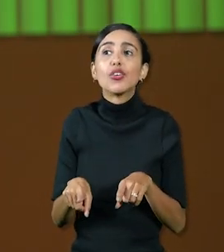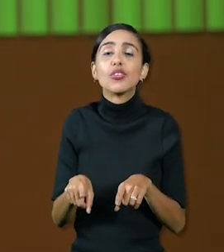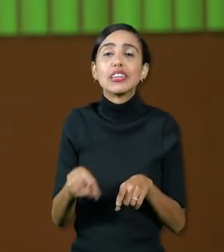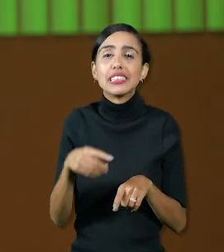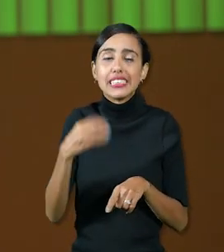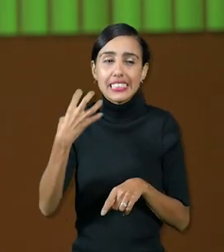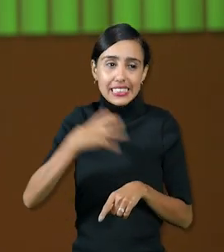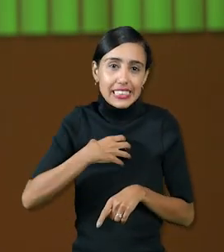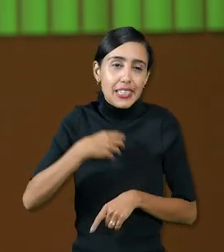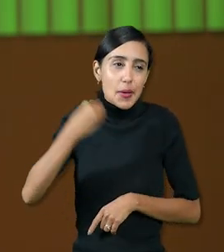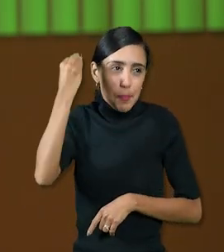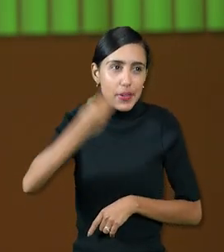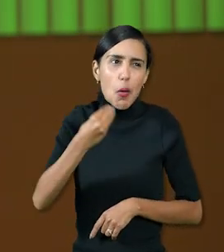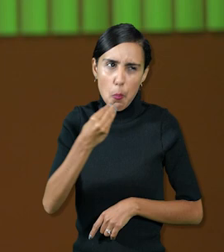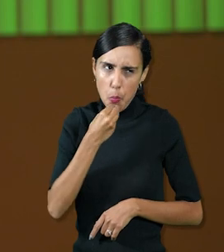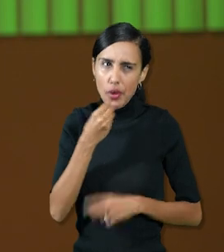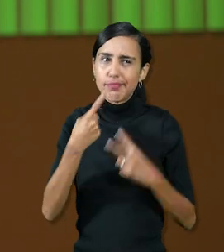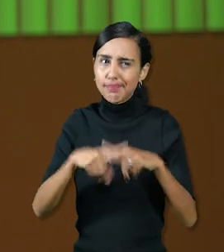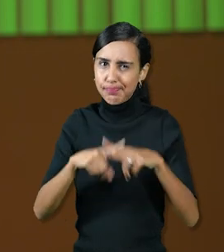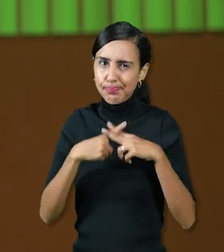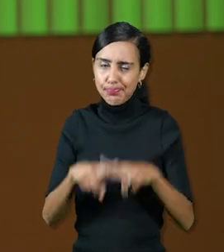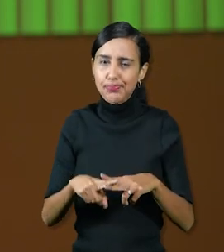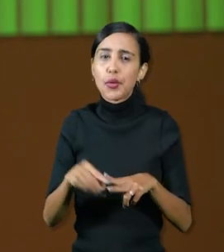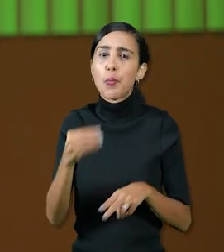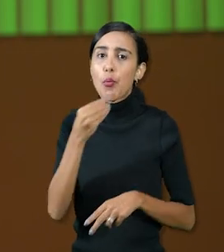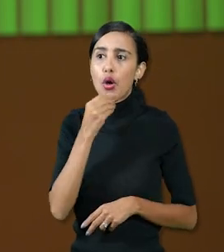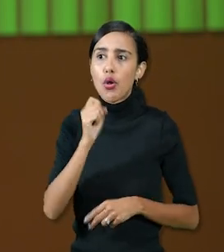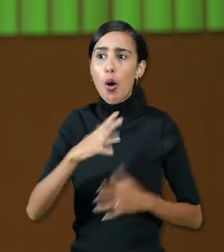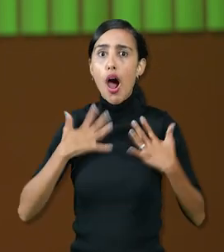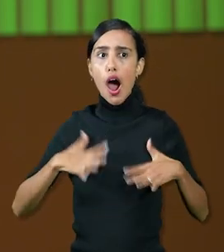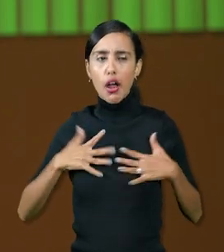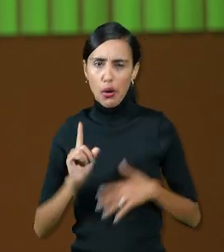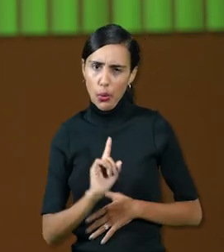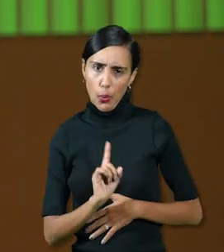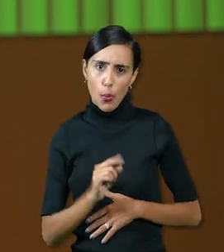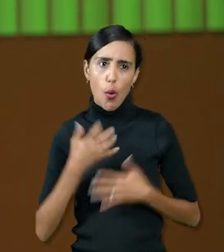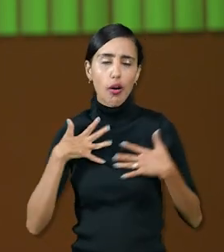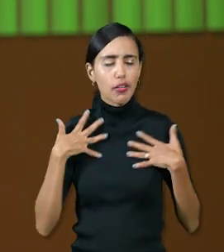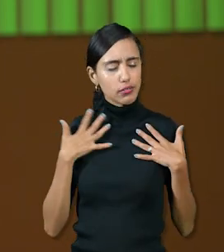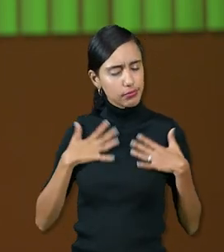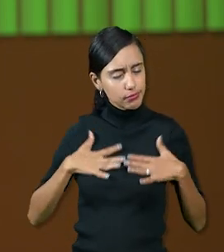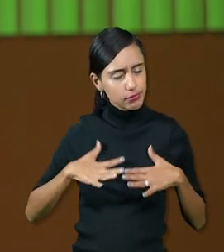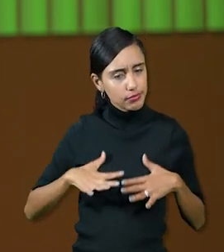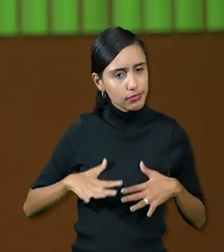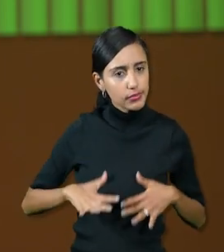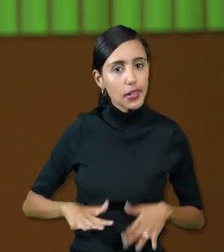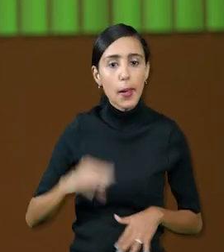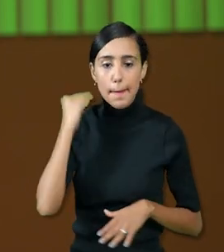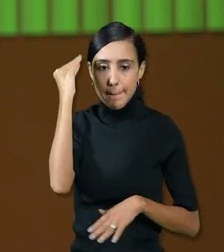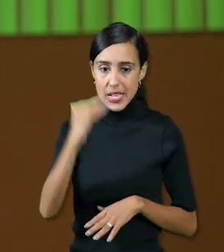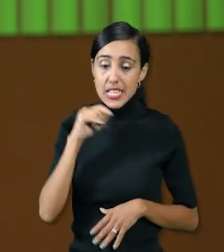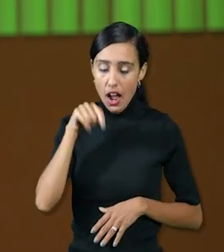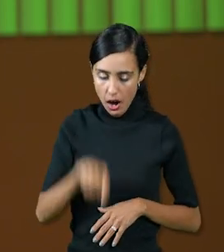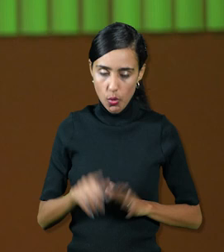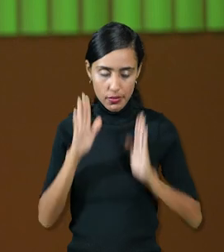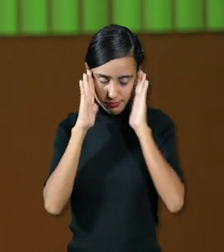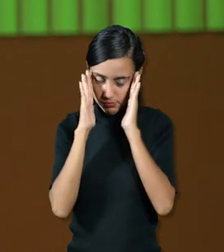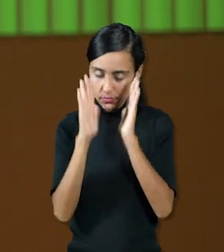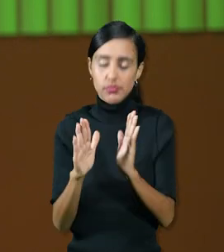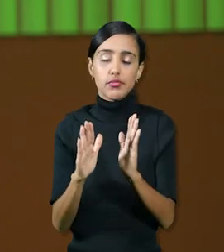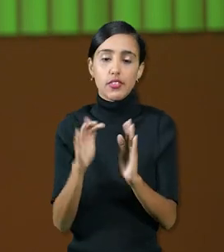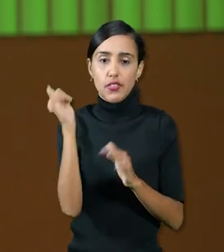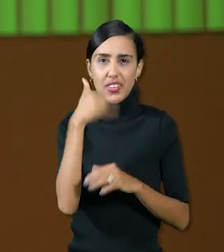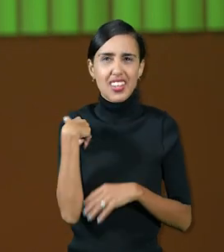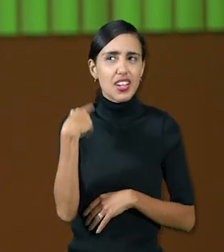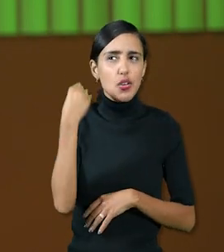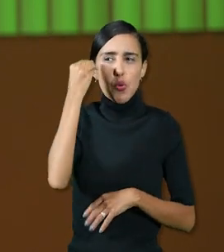al final, ¿no? No desesperarte, tratar de que cada día sea solamente pensar en el día que estás filmando y no todos los días que